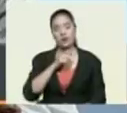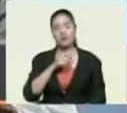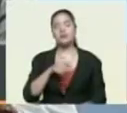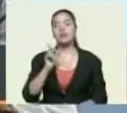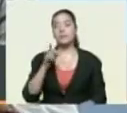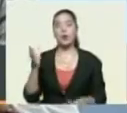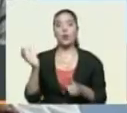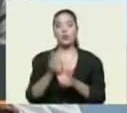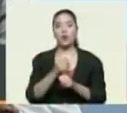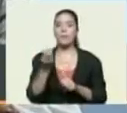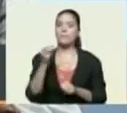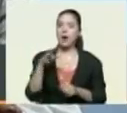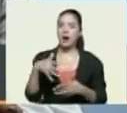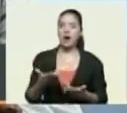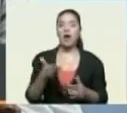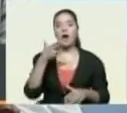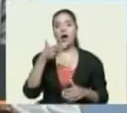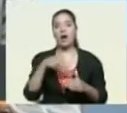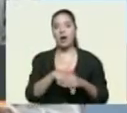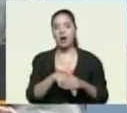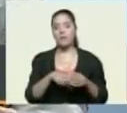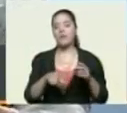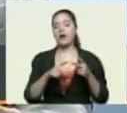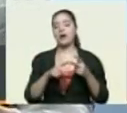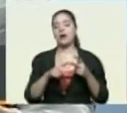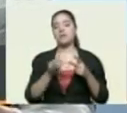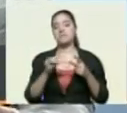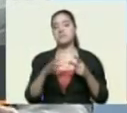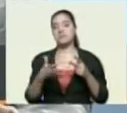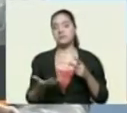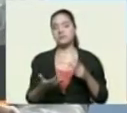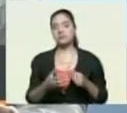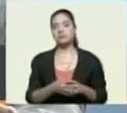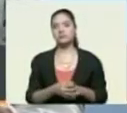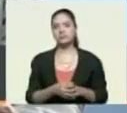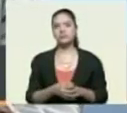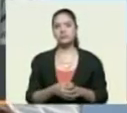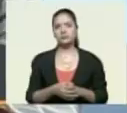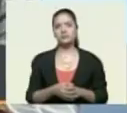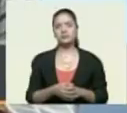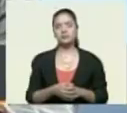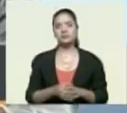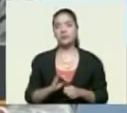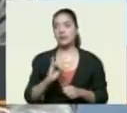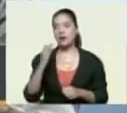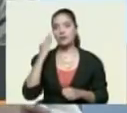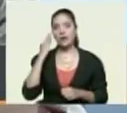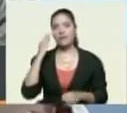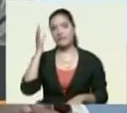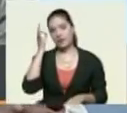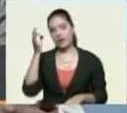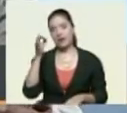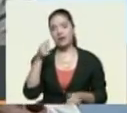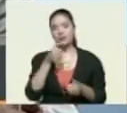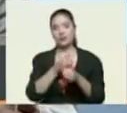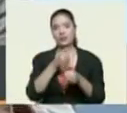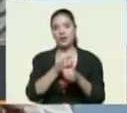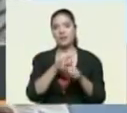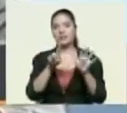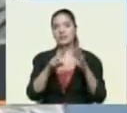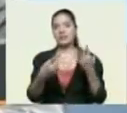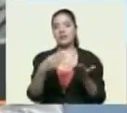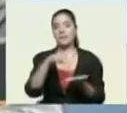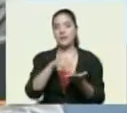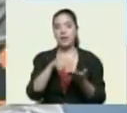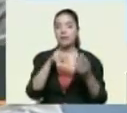le incautaron además armas de fuego. Está conociendo de este caso la Fiscalía Auxiliar 16 del Estado